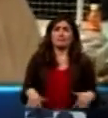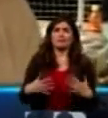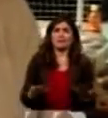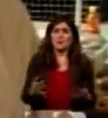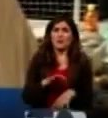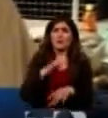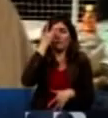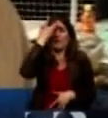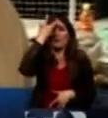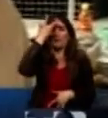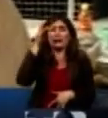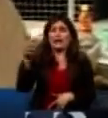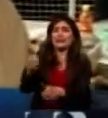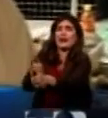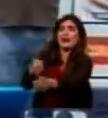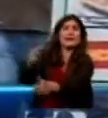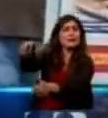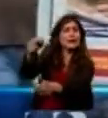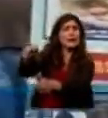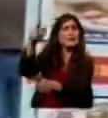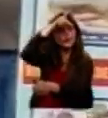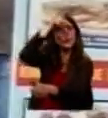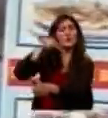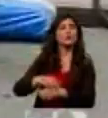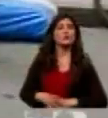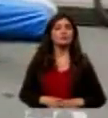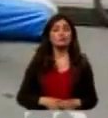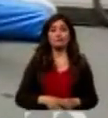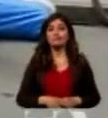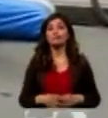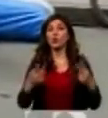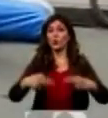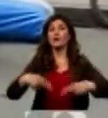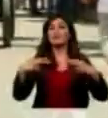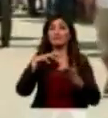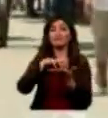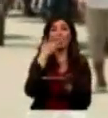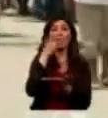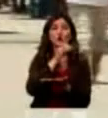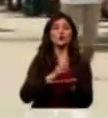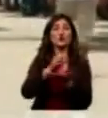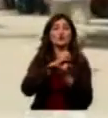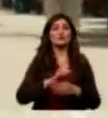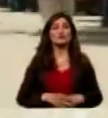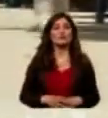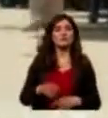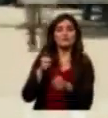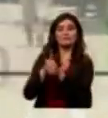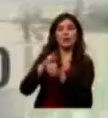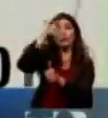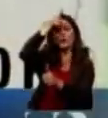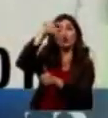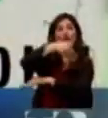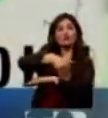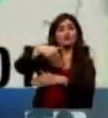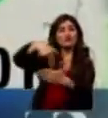imagínense, esa enfermedad está aquí nomás en Zarumilla, Aguas Verdes. Es la expectativa desde Huaquillas en la provincia del Oro. Y es que están a solo pasos de Perú y